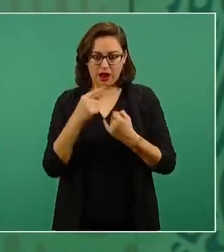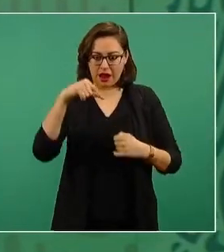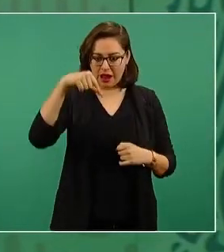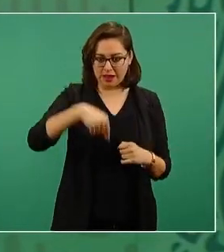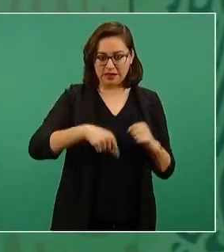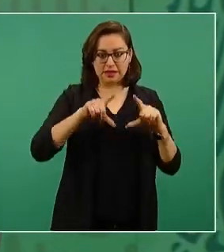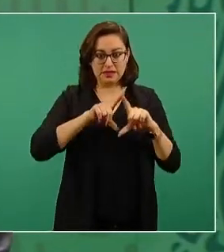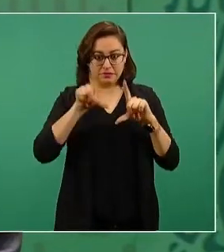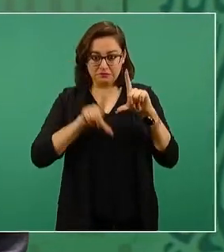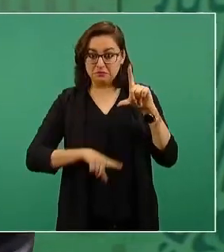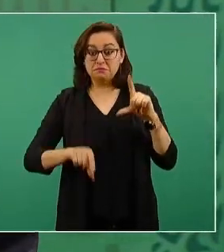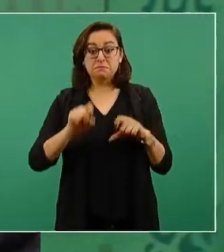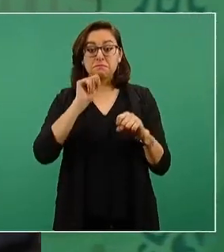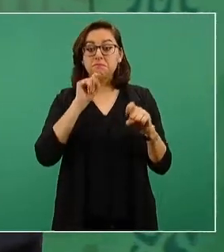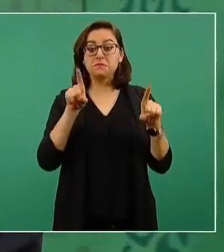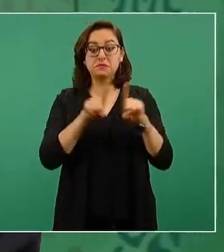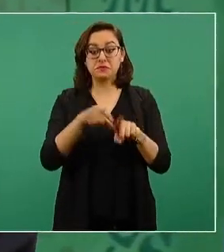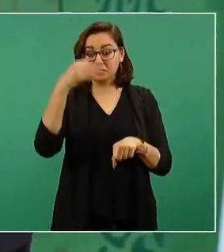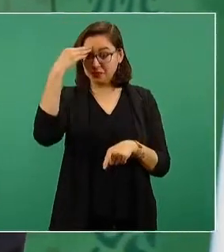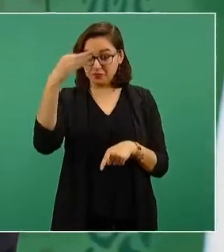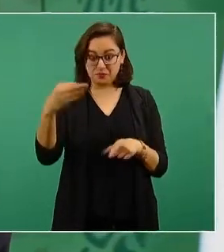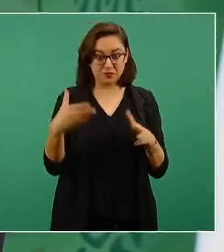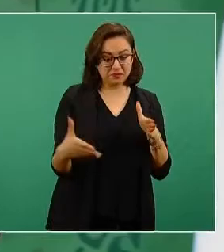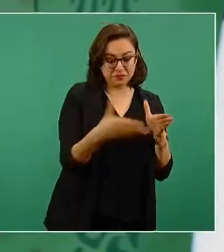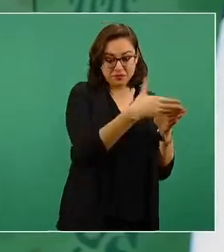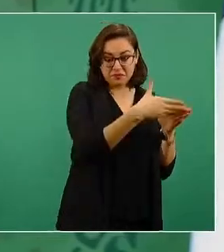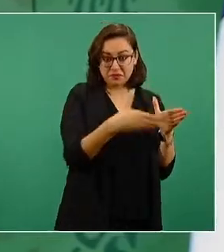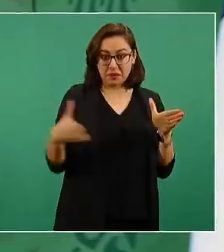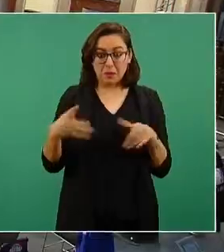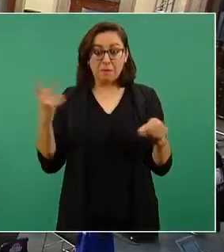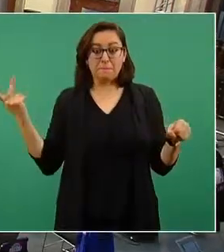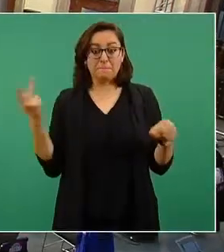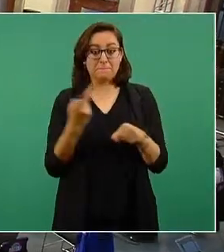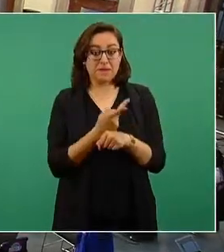porque es el periodo de mayor concentración de la riqueza